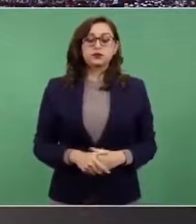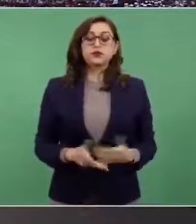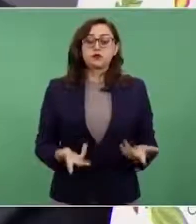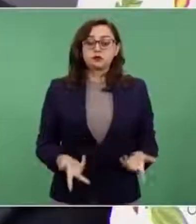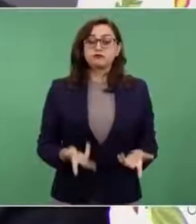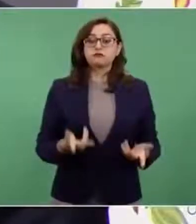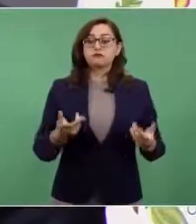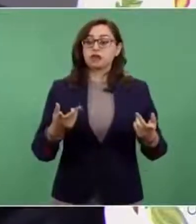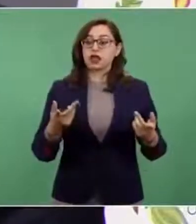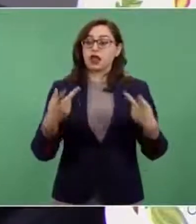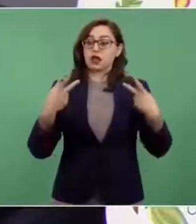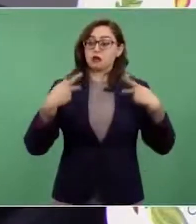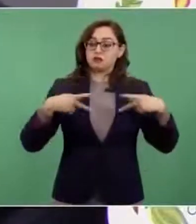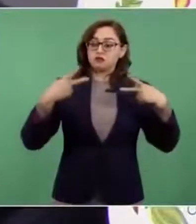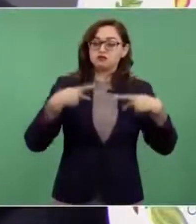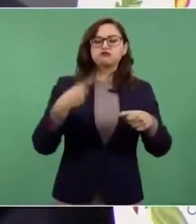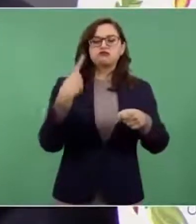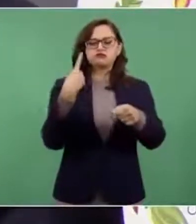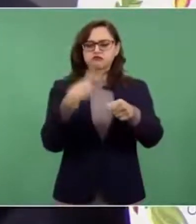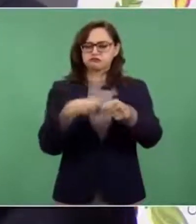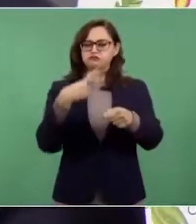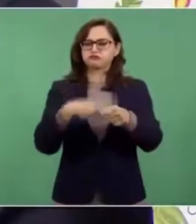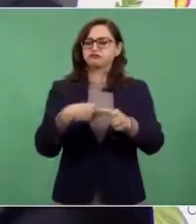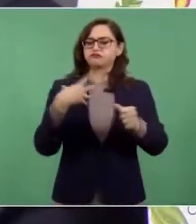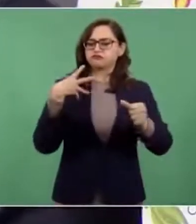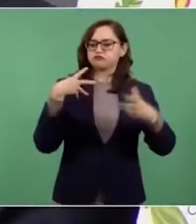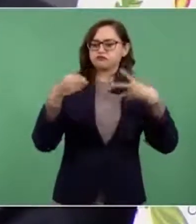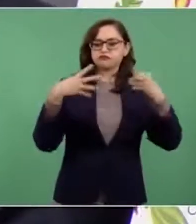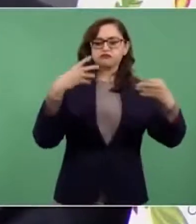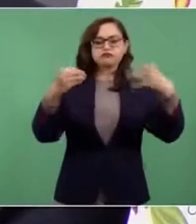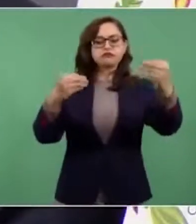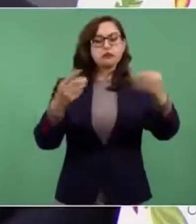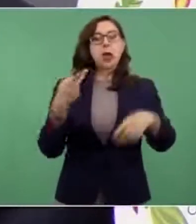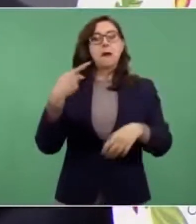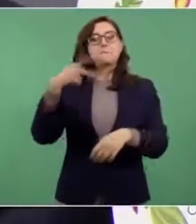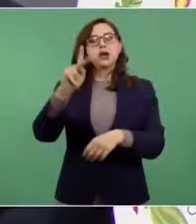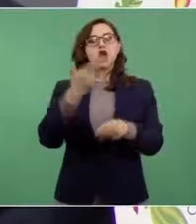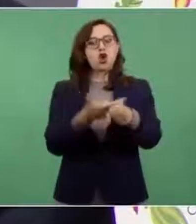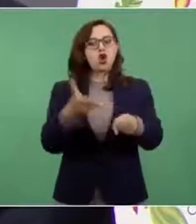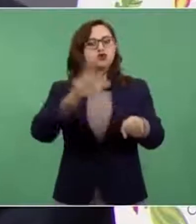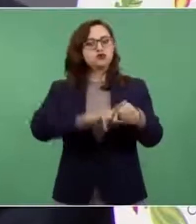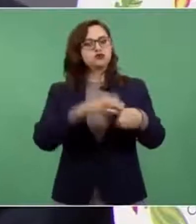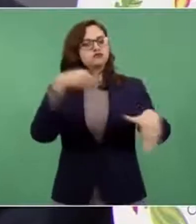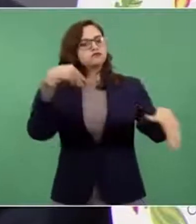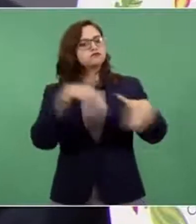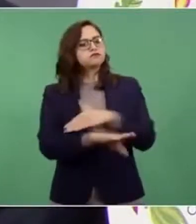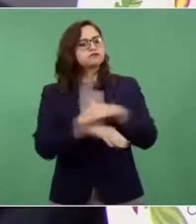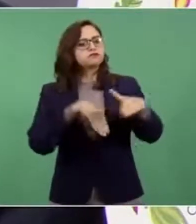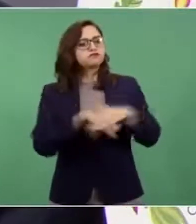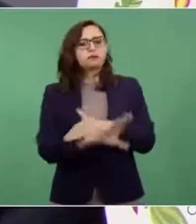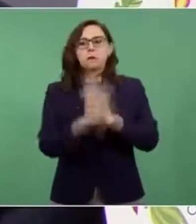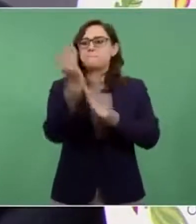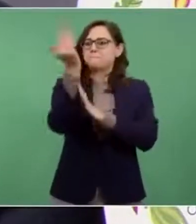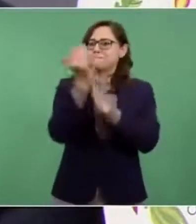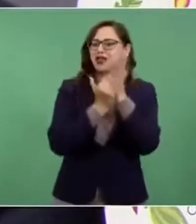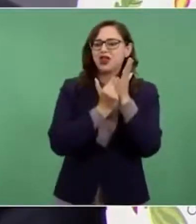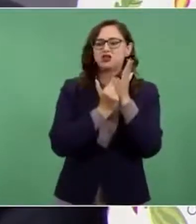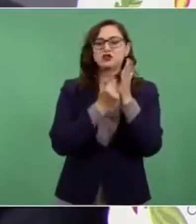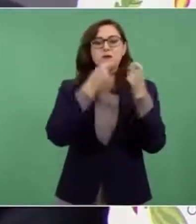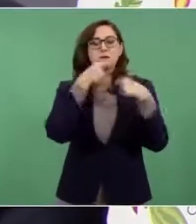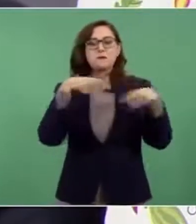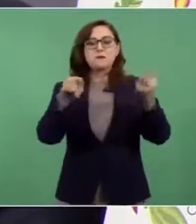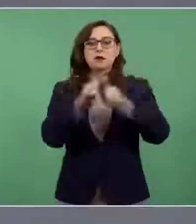de los fallecimientos no solo alivia el sufrimiento humano, sino que resulta